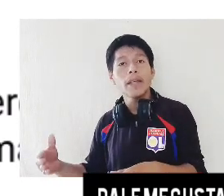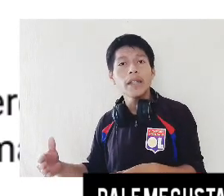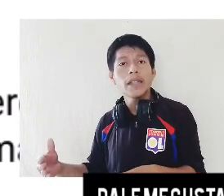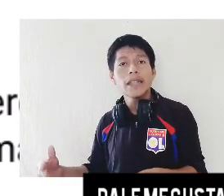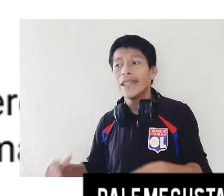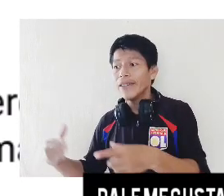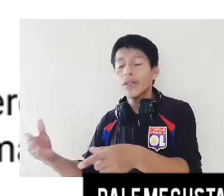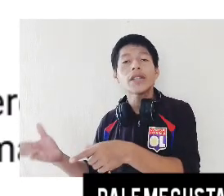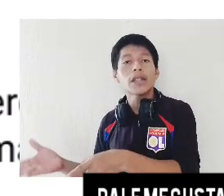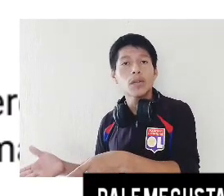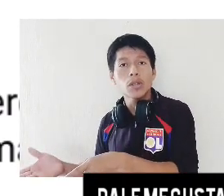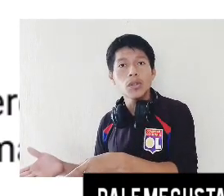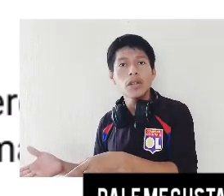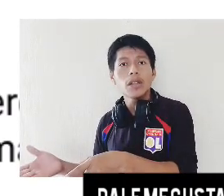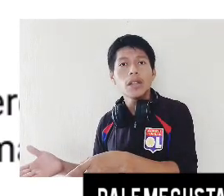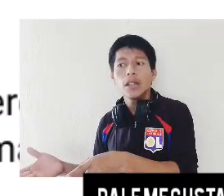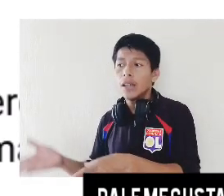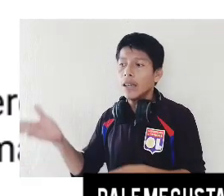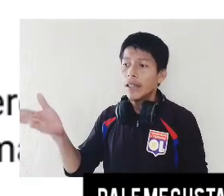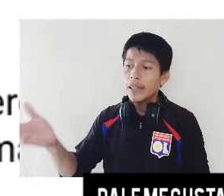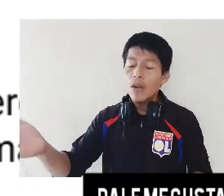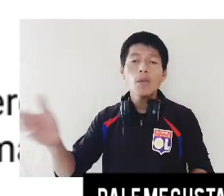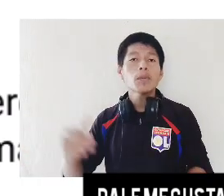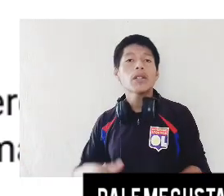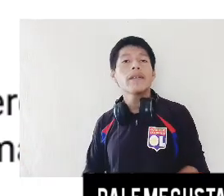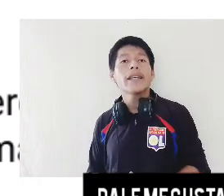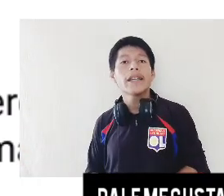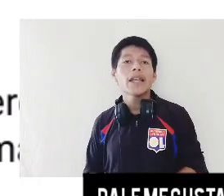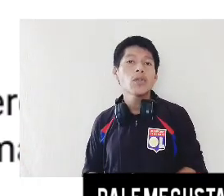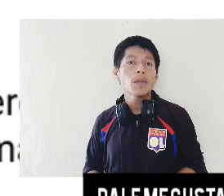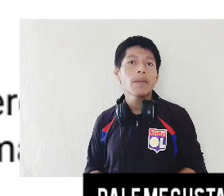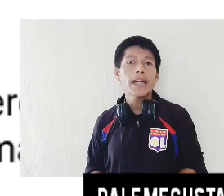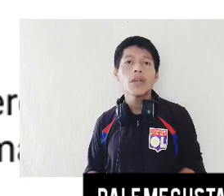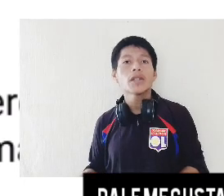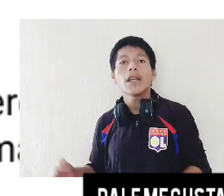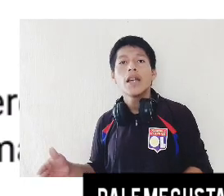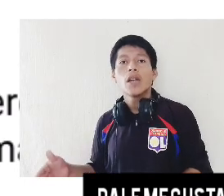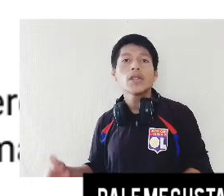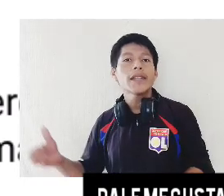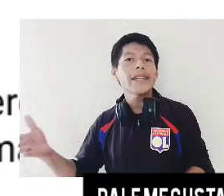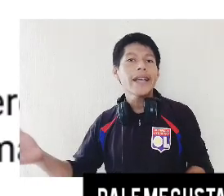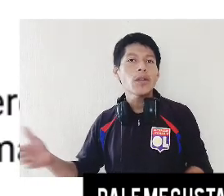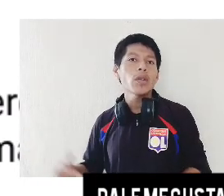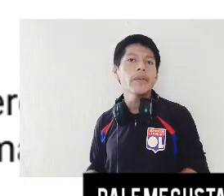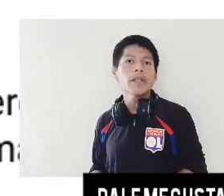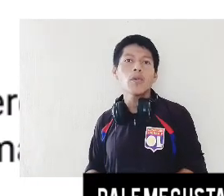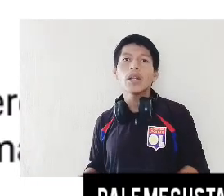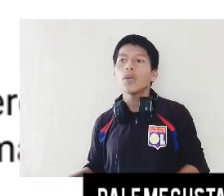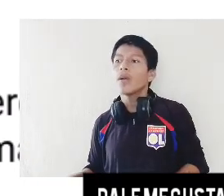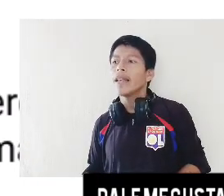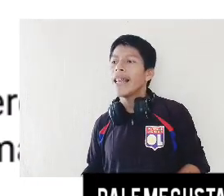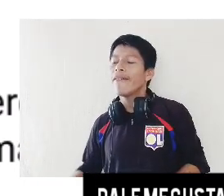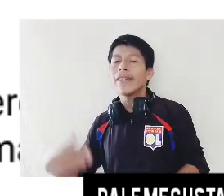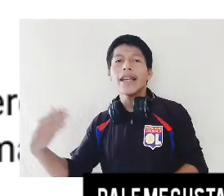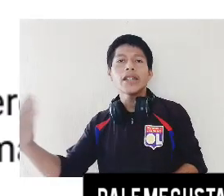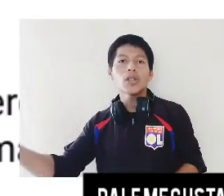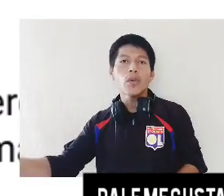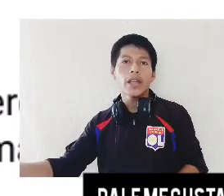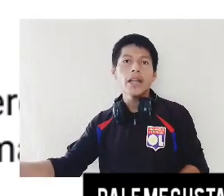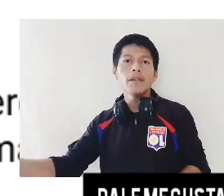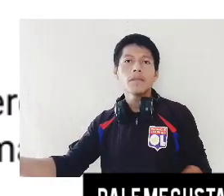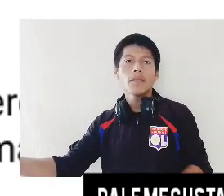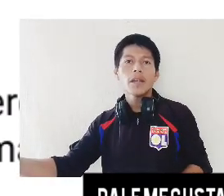posible también, y viendo esta situación, de cómo es posible de que los implicados los estén dejando libres? Cuando la